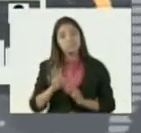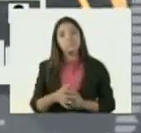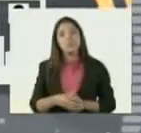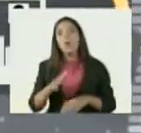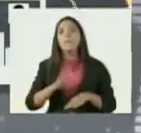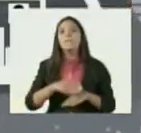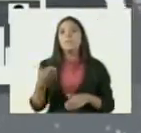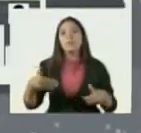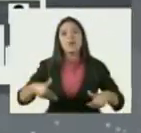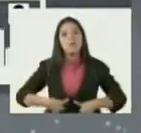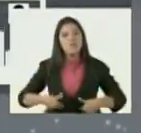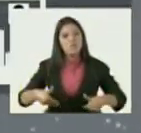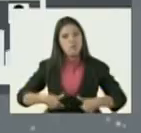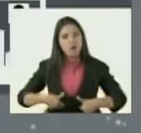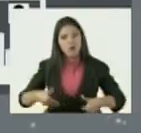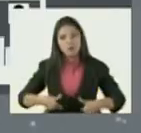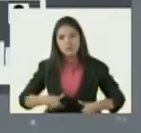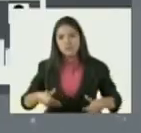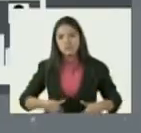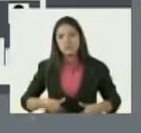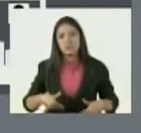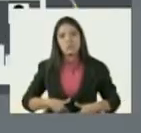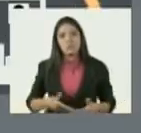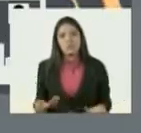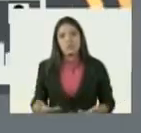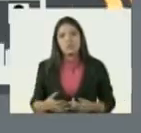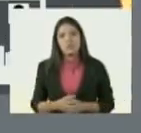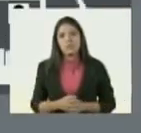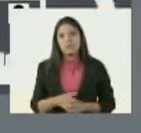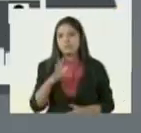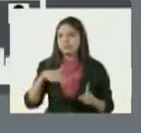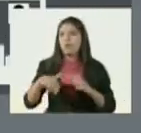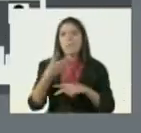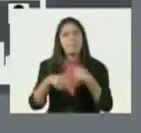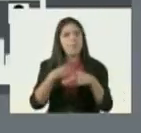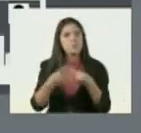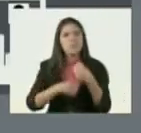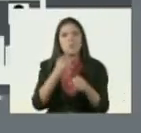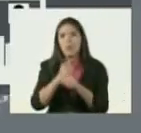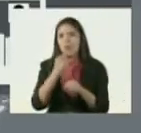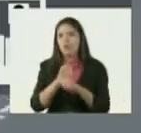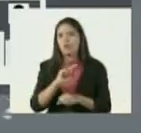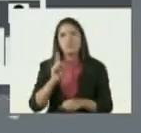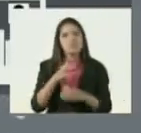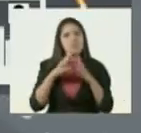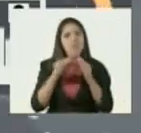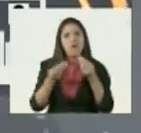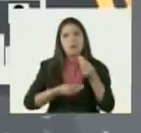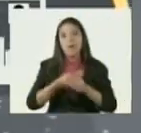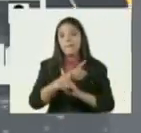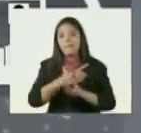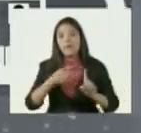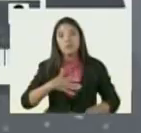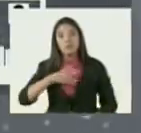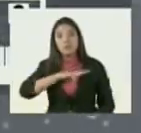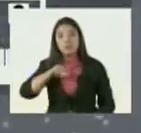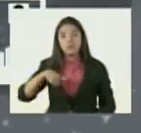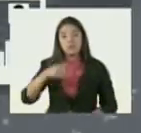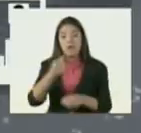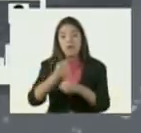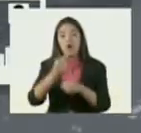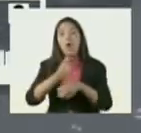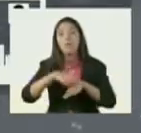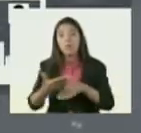porque es un esfuerzo gigantesco, logístico, productivo que hacemos. Y mientras nosotros estamos trabajando, porque somos